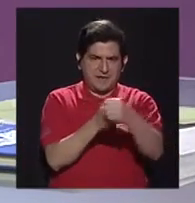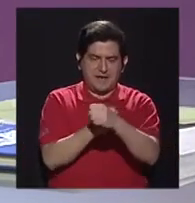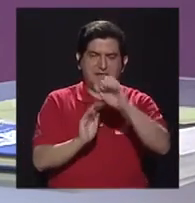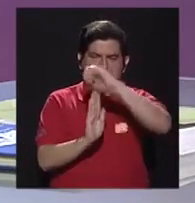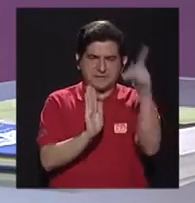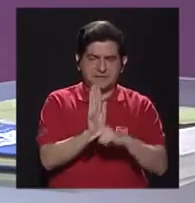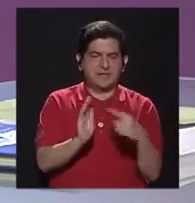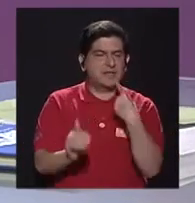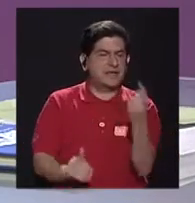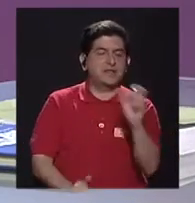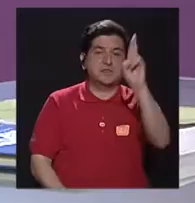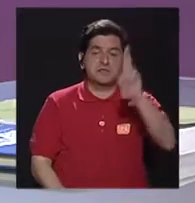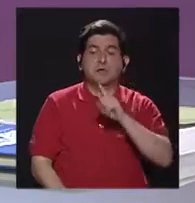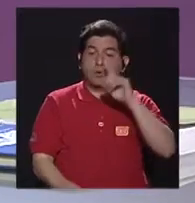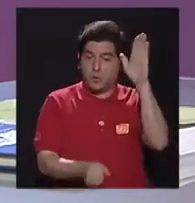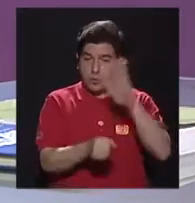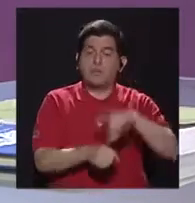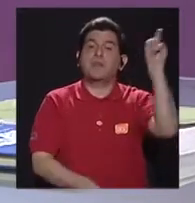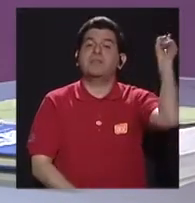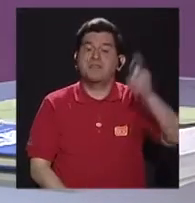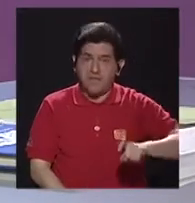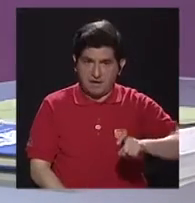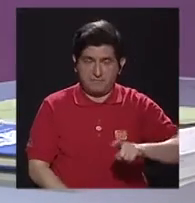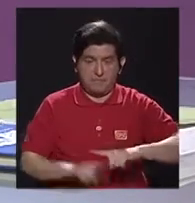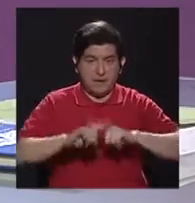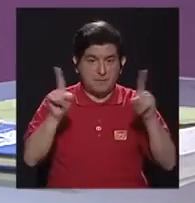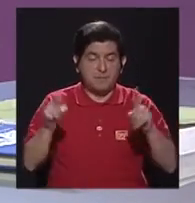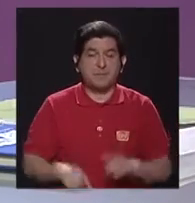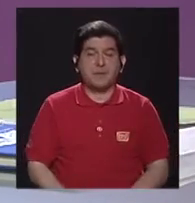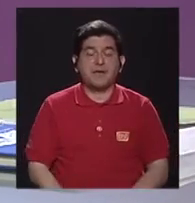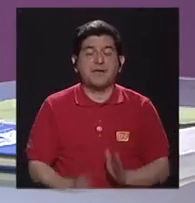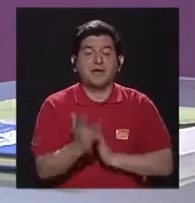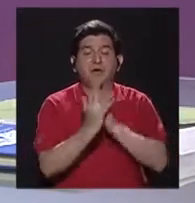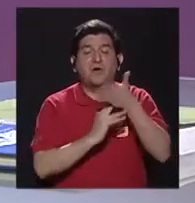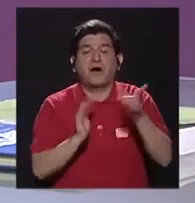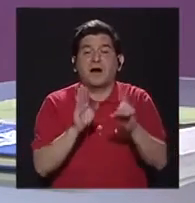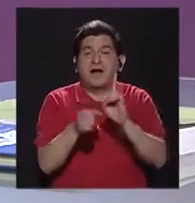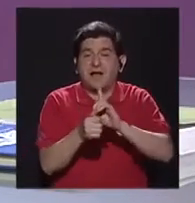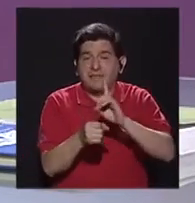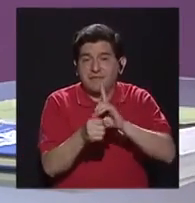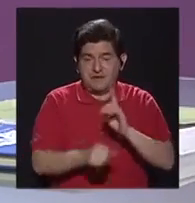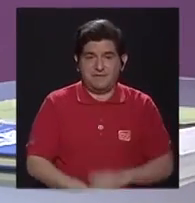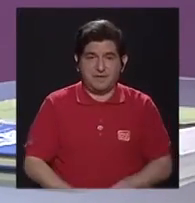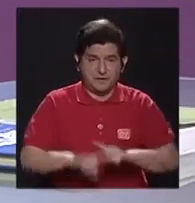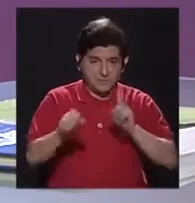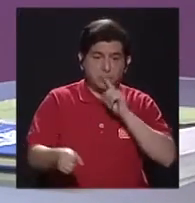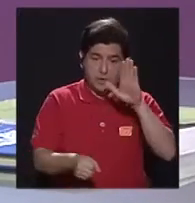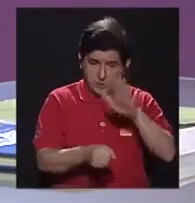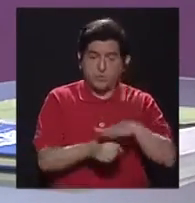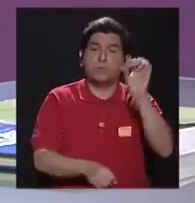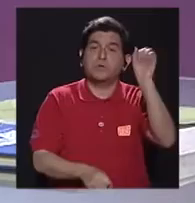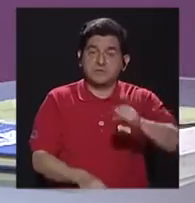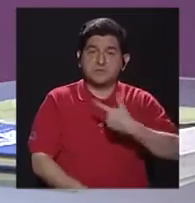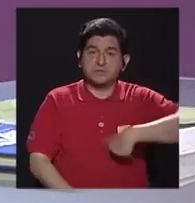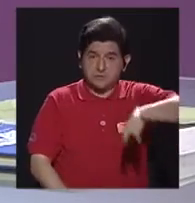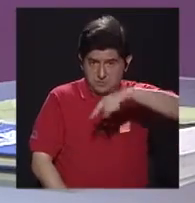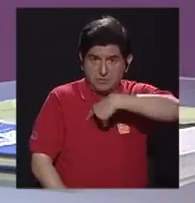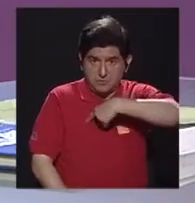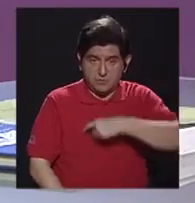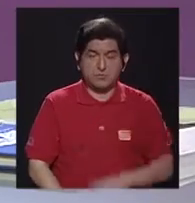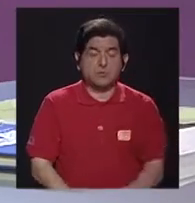reconocido que Costa Rica tiene que cumplir con esa sentencia, solo que dicen que es por medio de los diputados, pero reconocen que tiene que cumplirse. Y nosotros